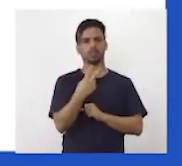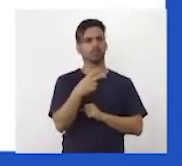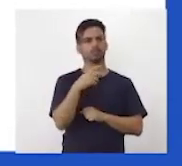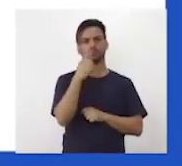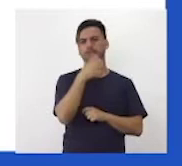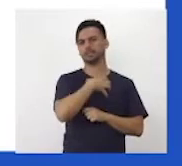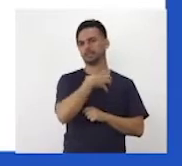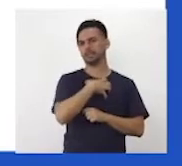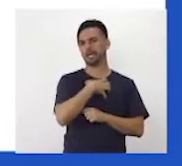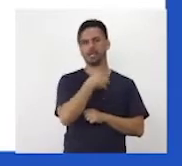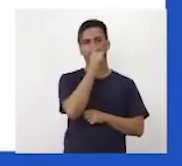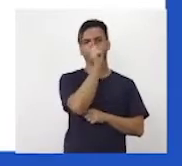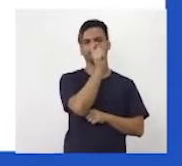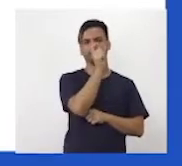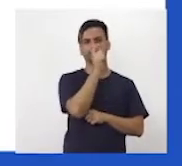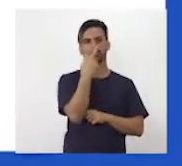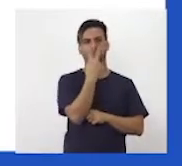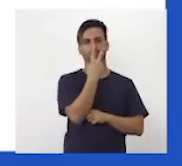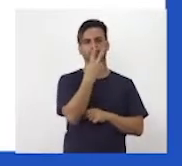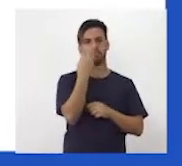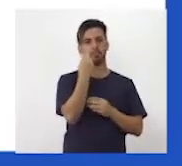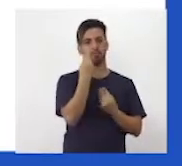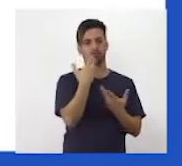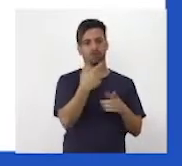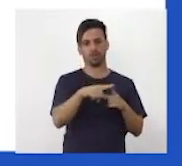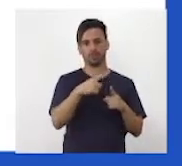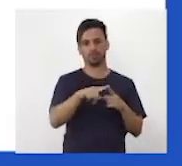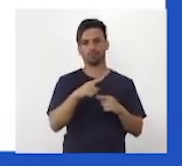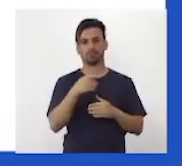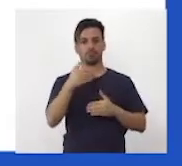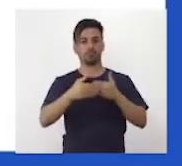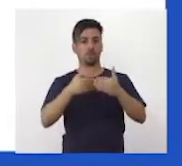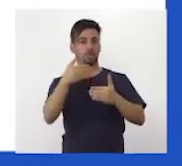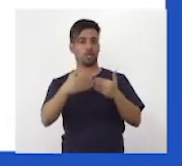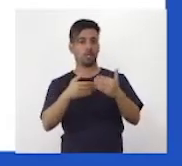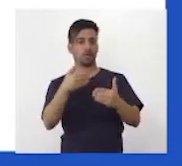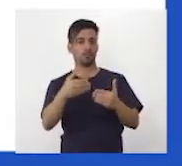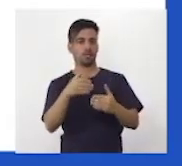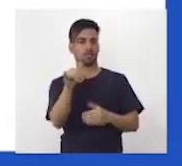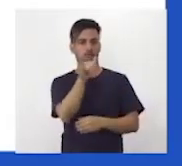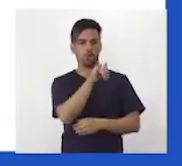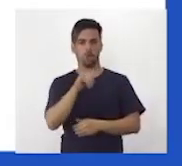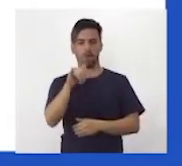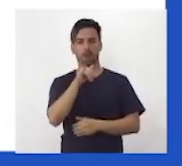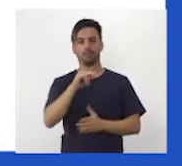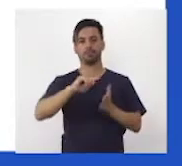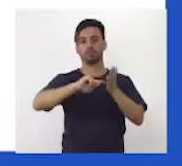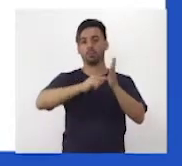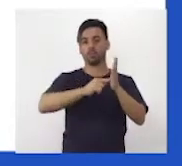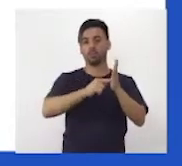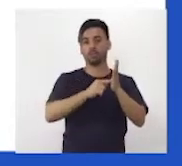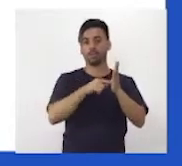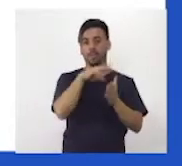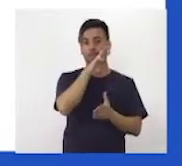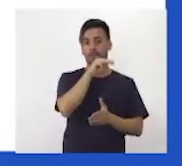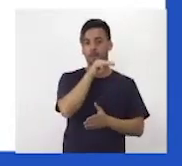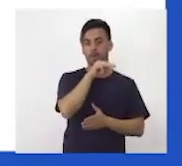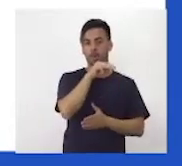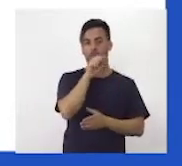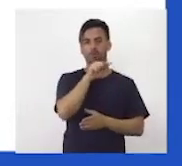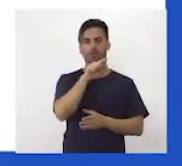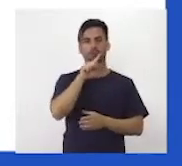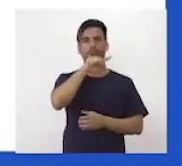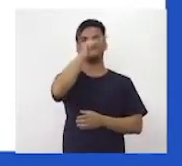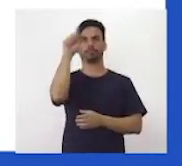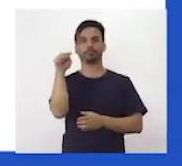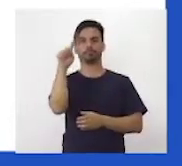presentan más de una variable. Pero el procedimiento es igual. Multiplicas ese monomio por